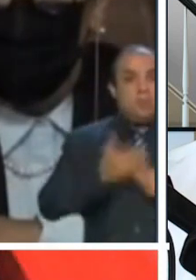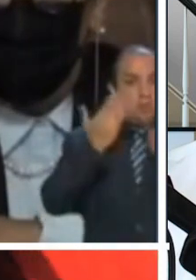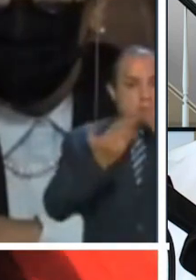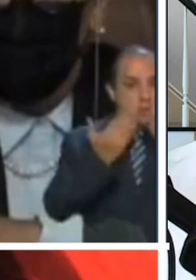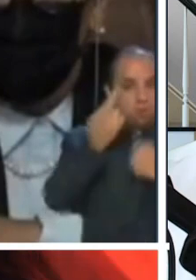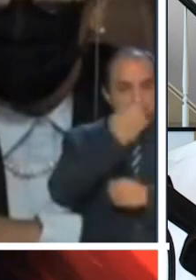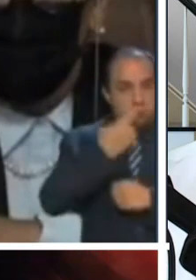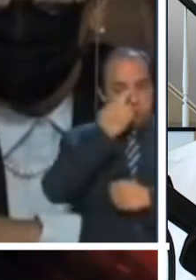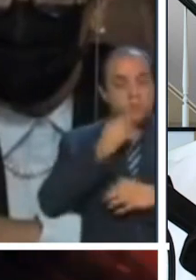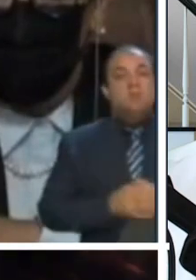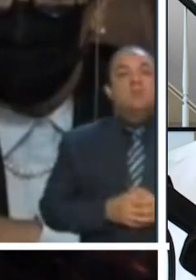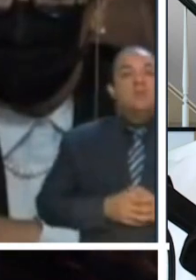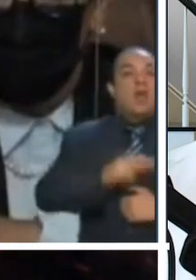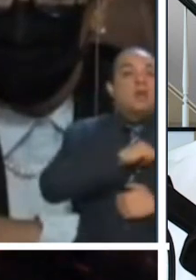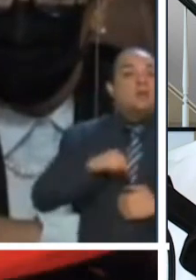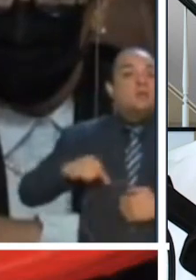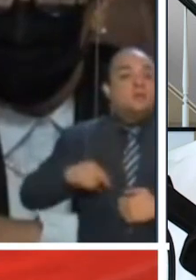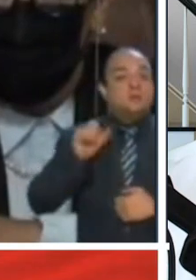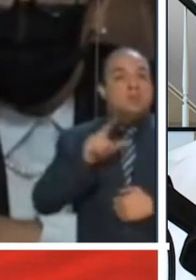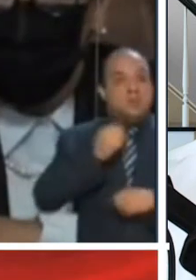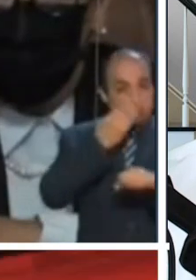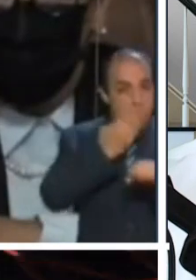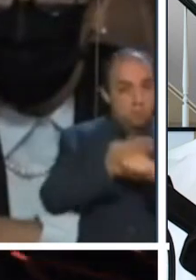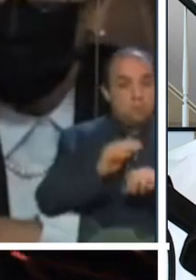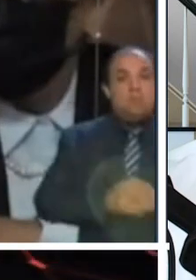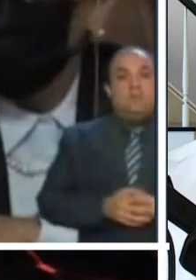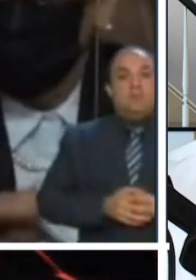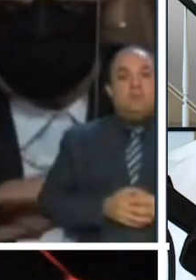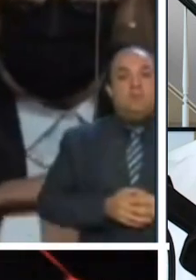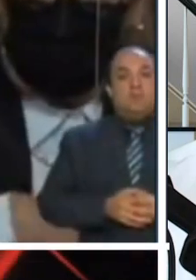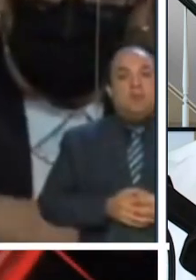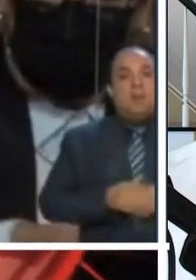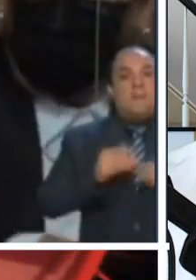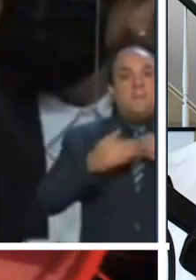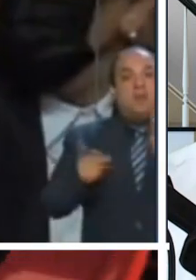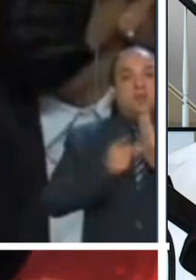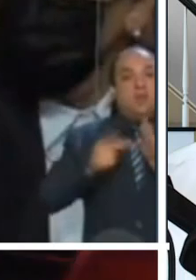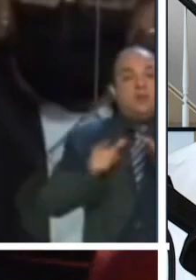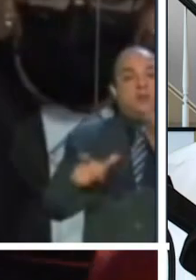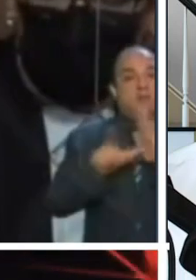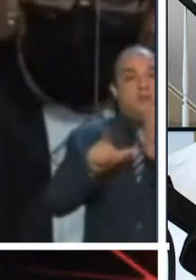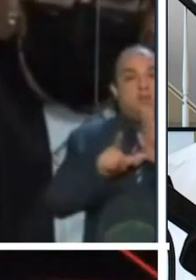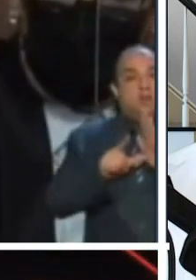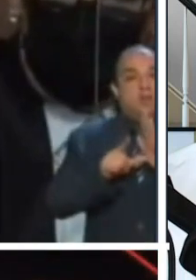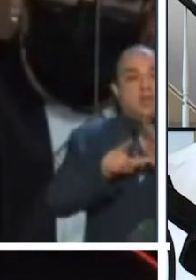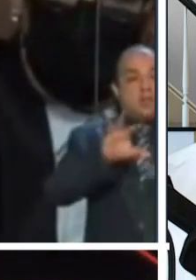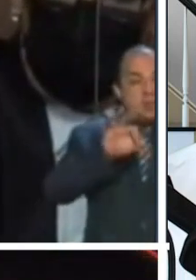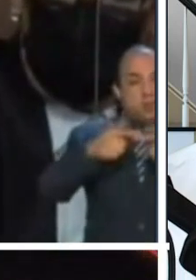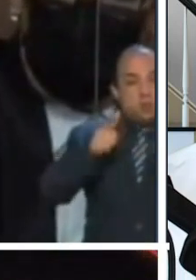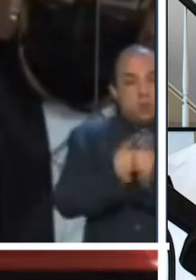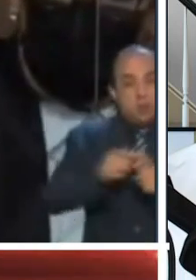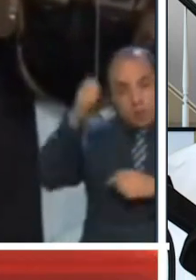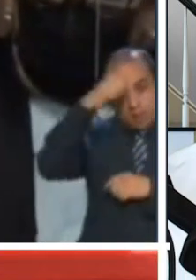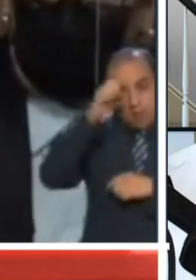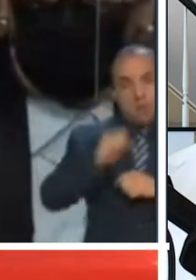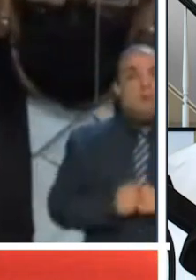estudios. A nosotros nos corresponde también poner en marcha la línea y por ello se eligió un grupo de expertos prestigiados